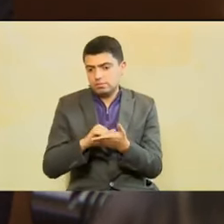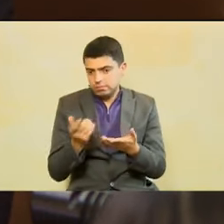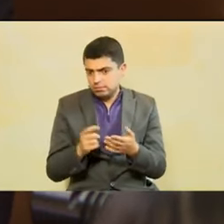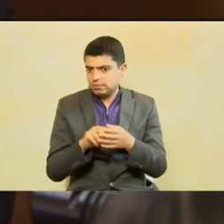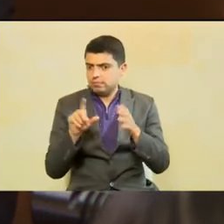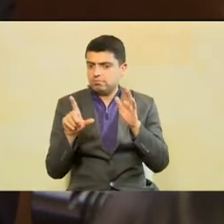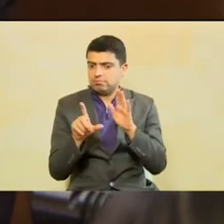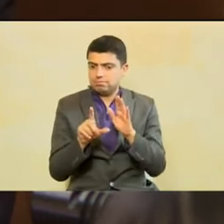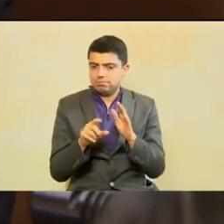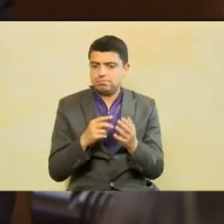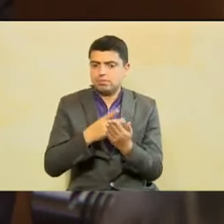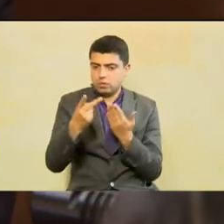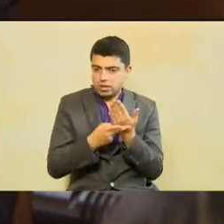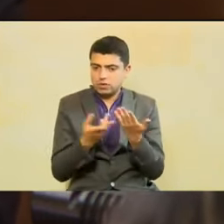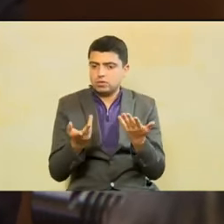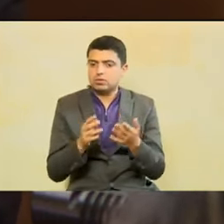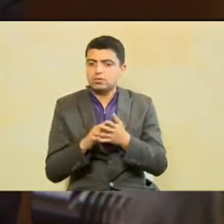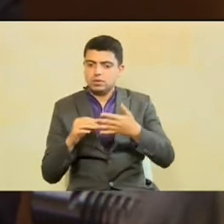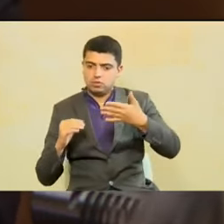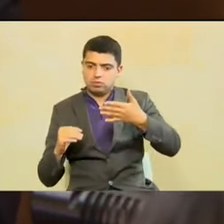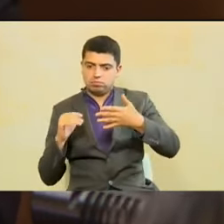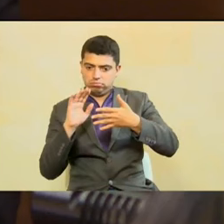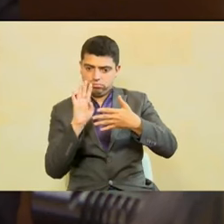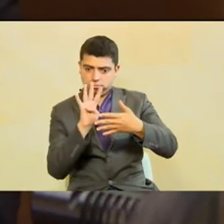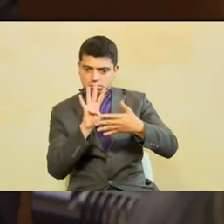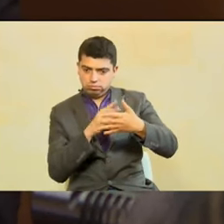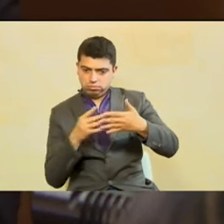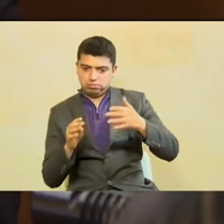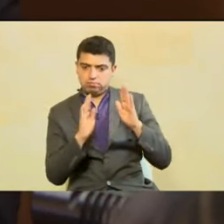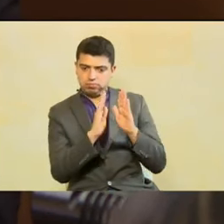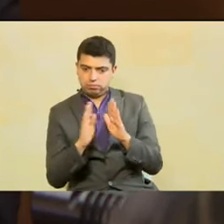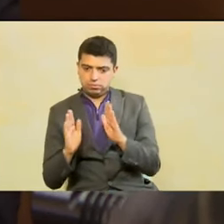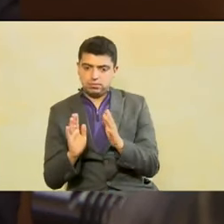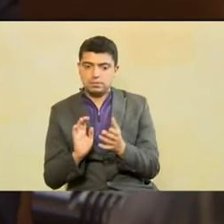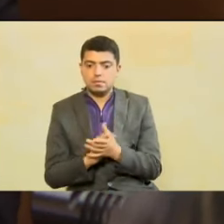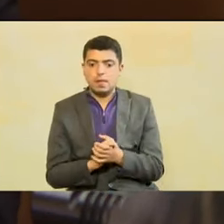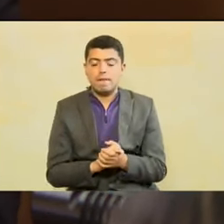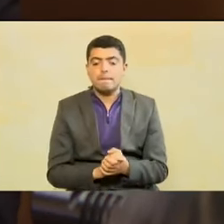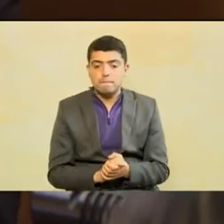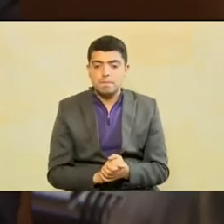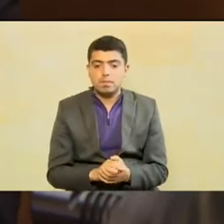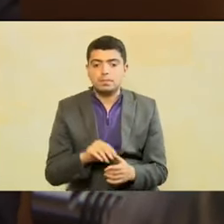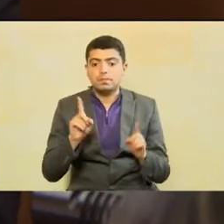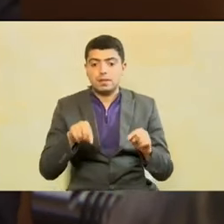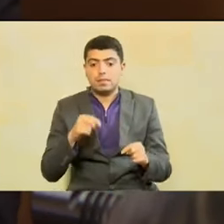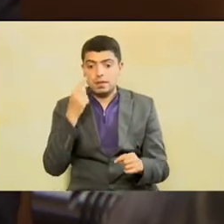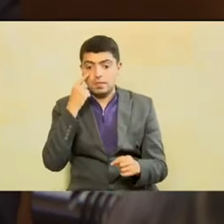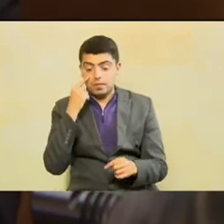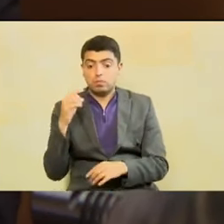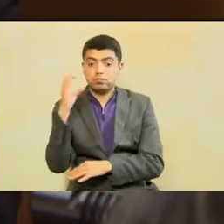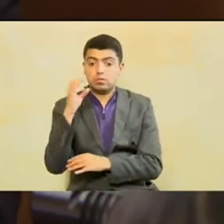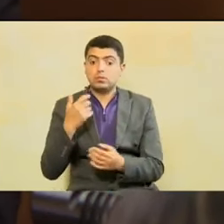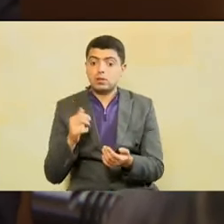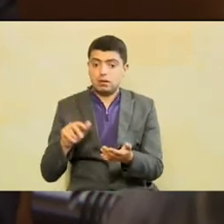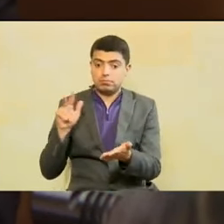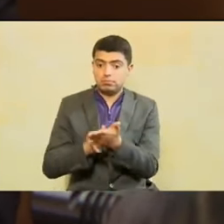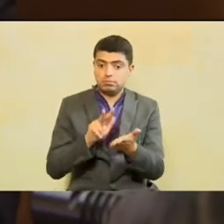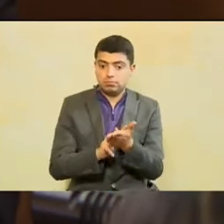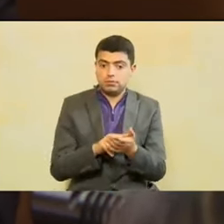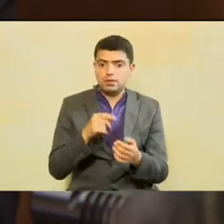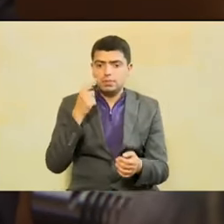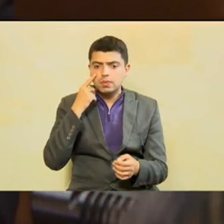este proyecto de la ley que prohíbe la tauromaquia en Colombia está radicado del 6 de